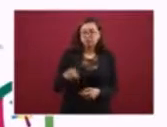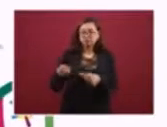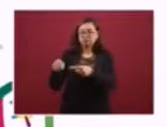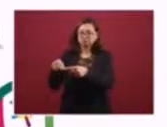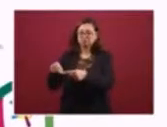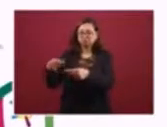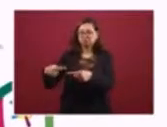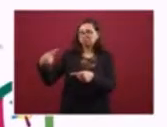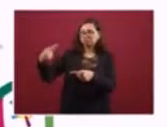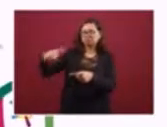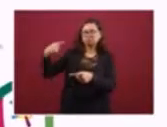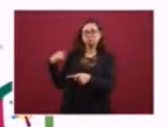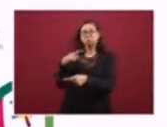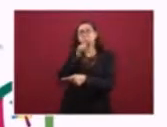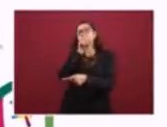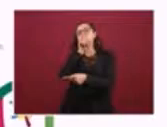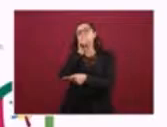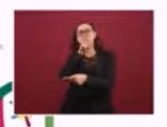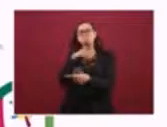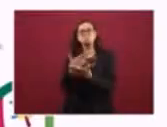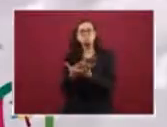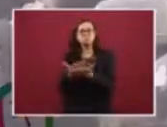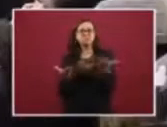históricos pasamos a la siguiente lámina